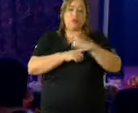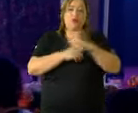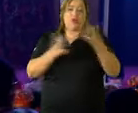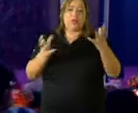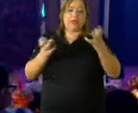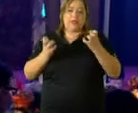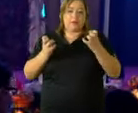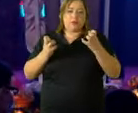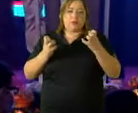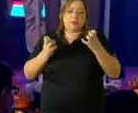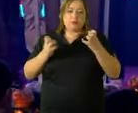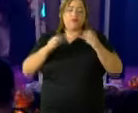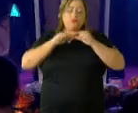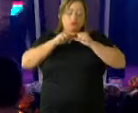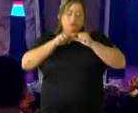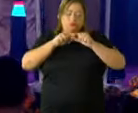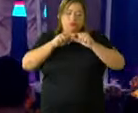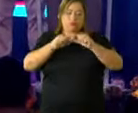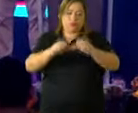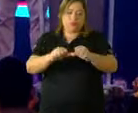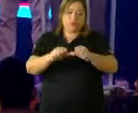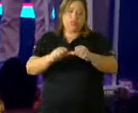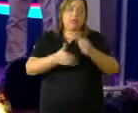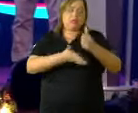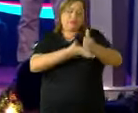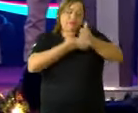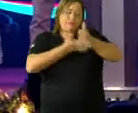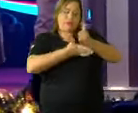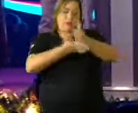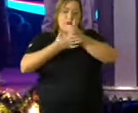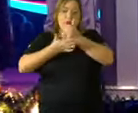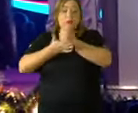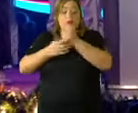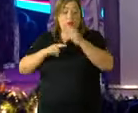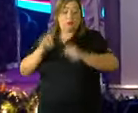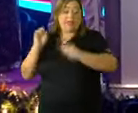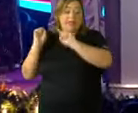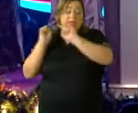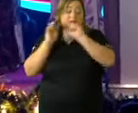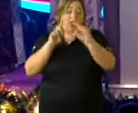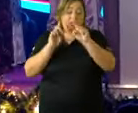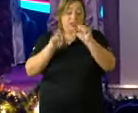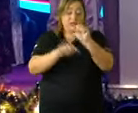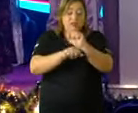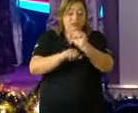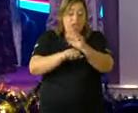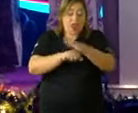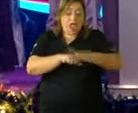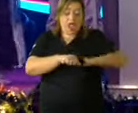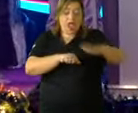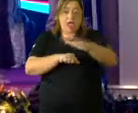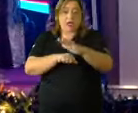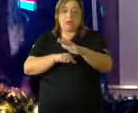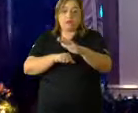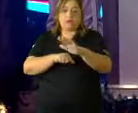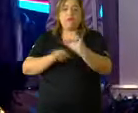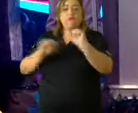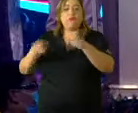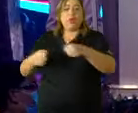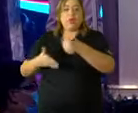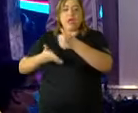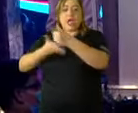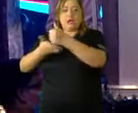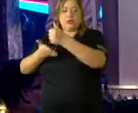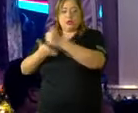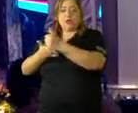queremos, seguir hacia adelante y que nos ayuden. El que no pueda ir al residencial, el que no pueda ir a la barriada, el que no pueda ir, mire, haga